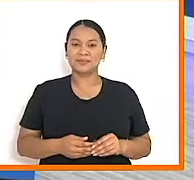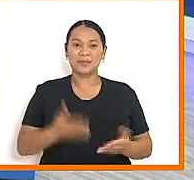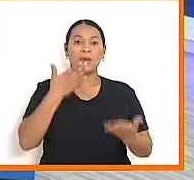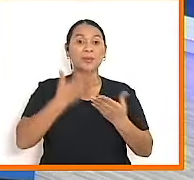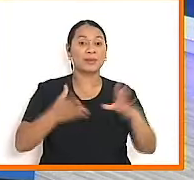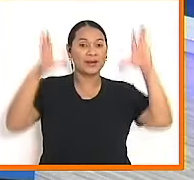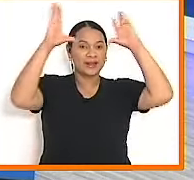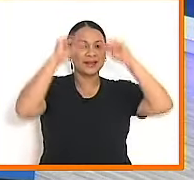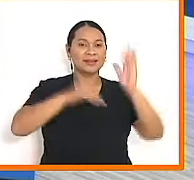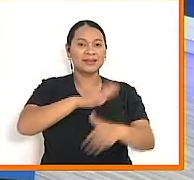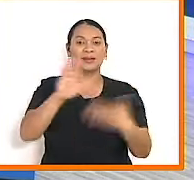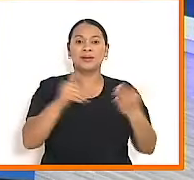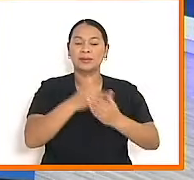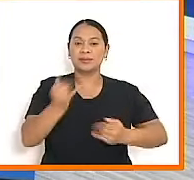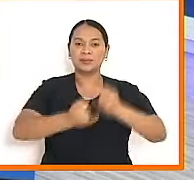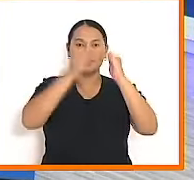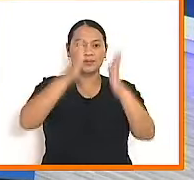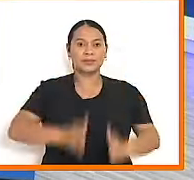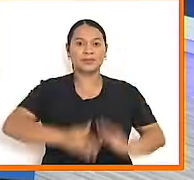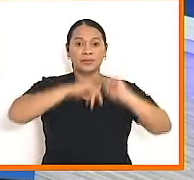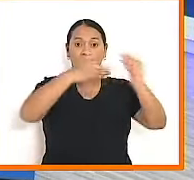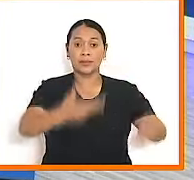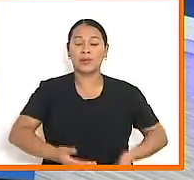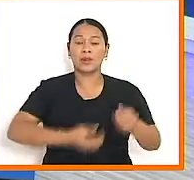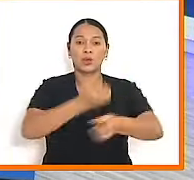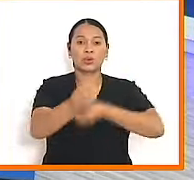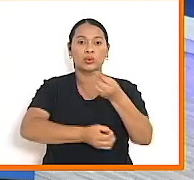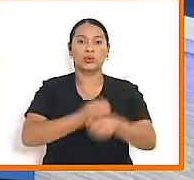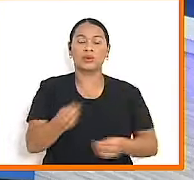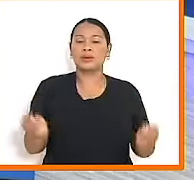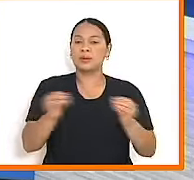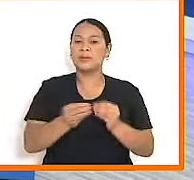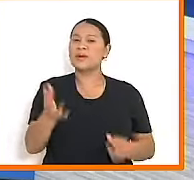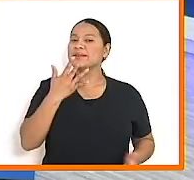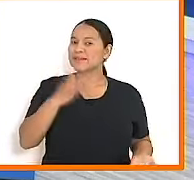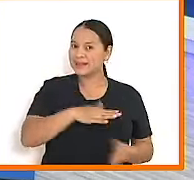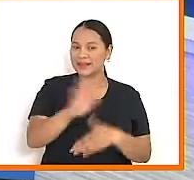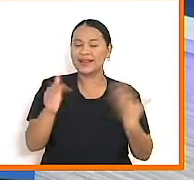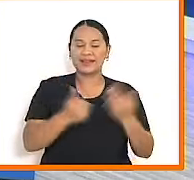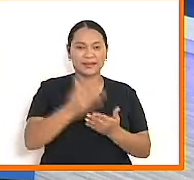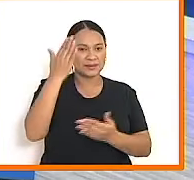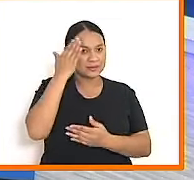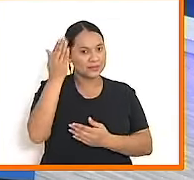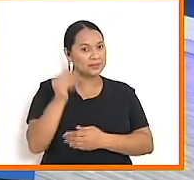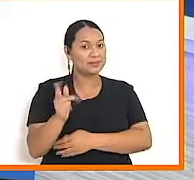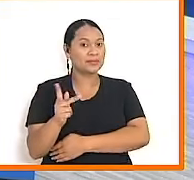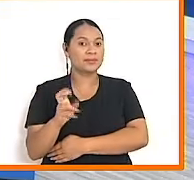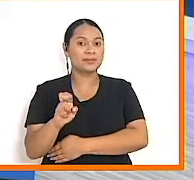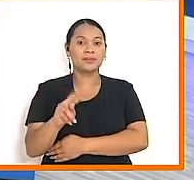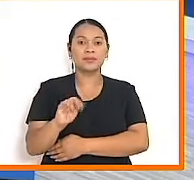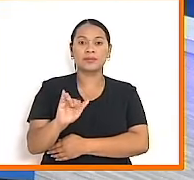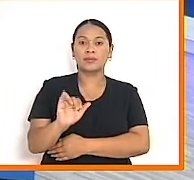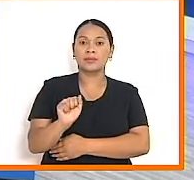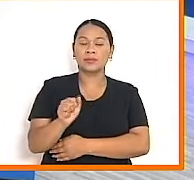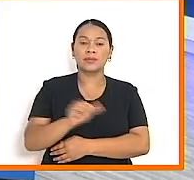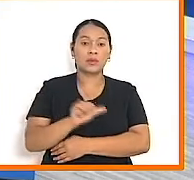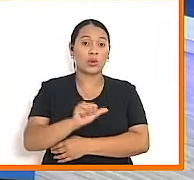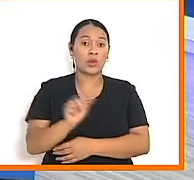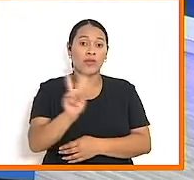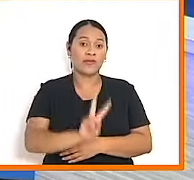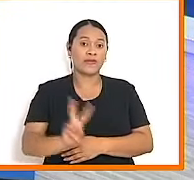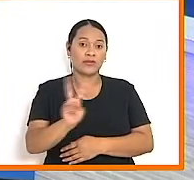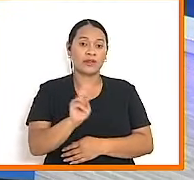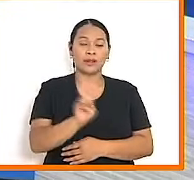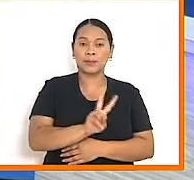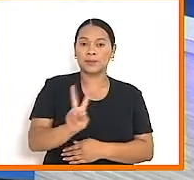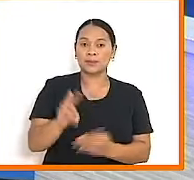Buenas noches a todos nuestros fieles jugadores y bienvenidos a un sorteo más. Te deseamos mucha suerte y te saluda Kenny Mondragón hoy viernes 22 de marzo del año